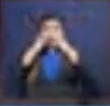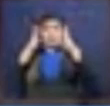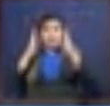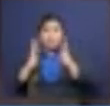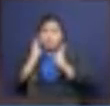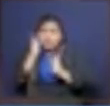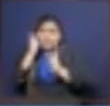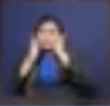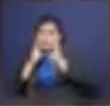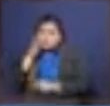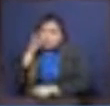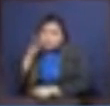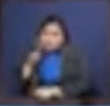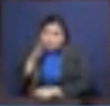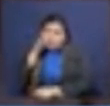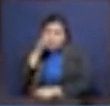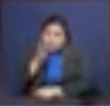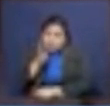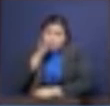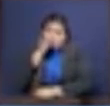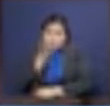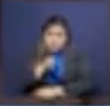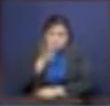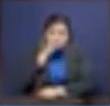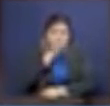usando la mascarilla